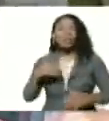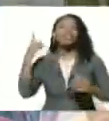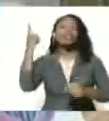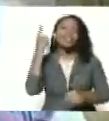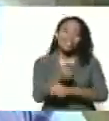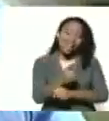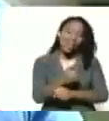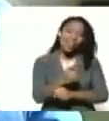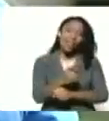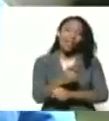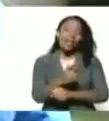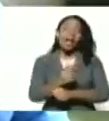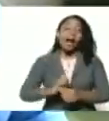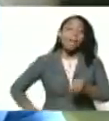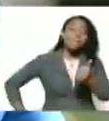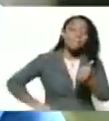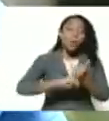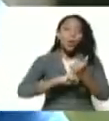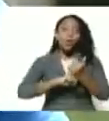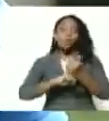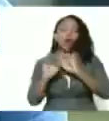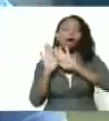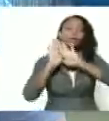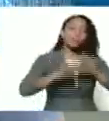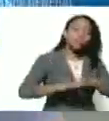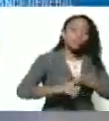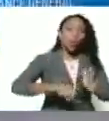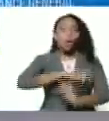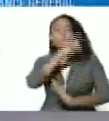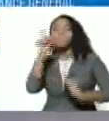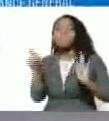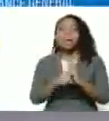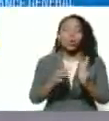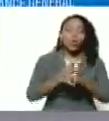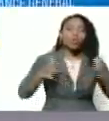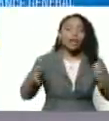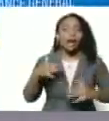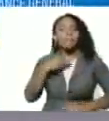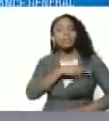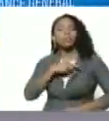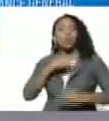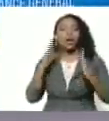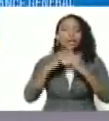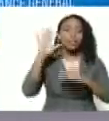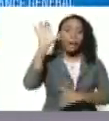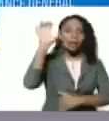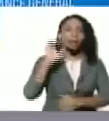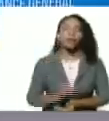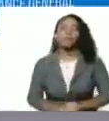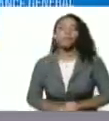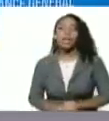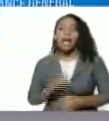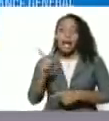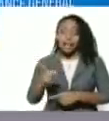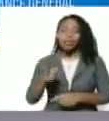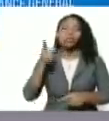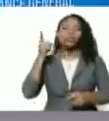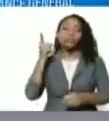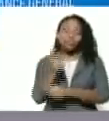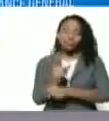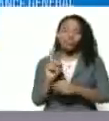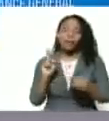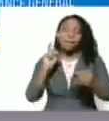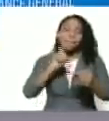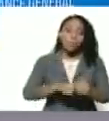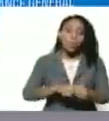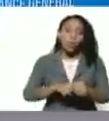ser tributarias de la gran misión Hogares de la Patria. Todas. Tienen que pararle